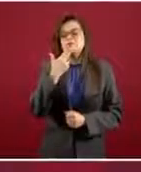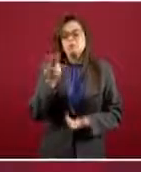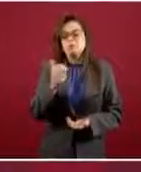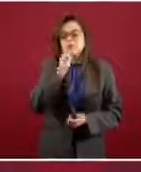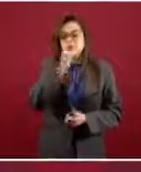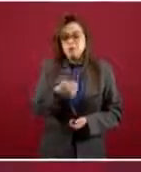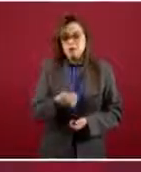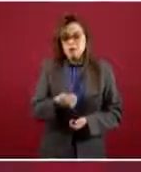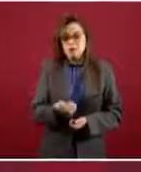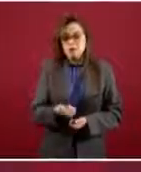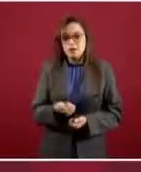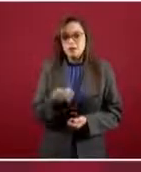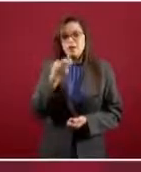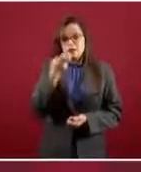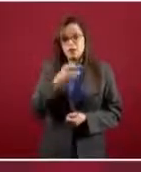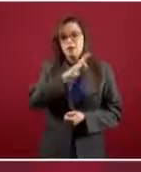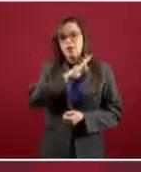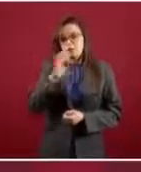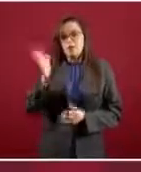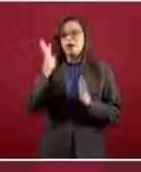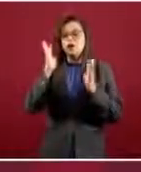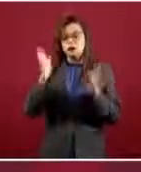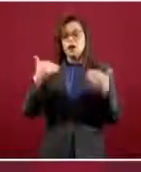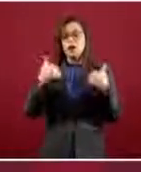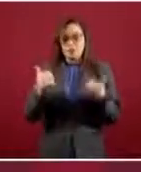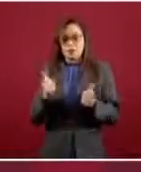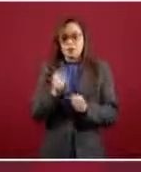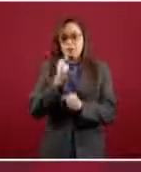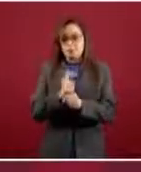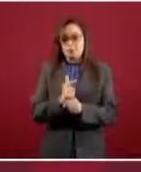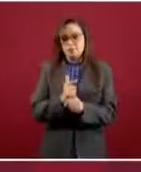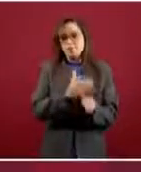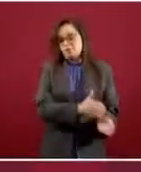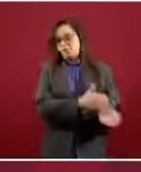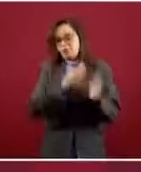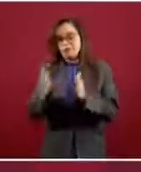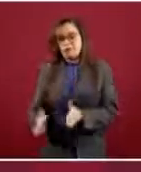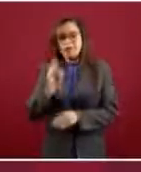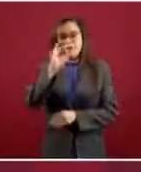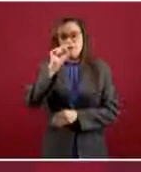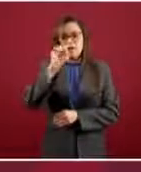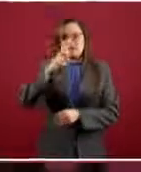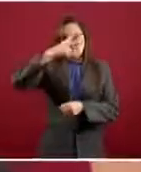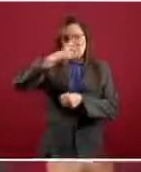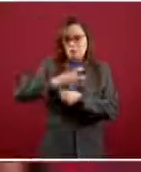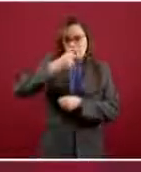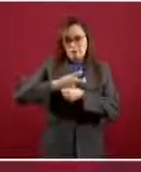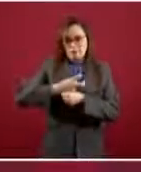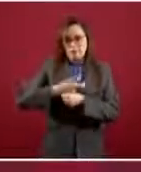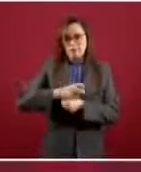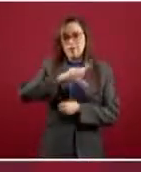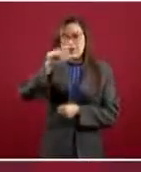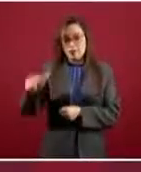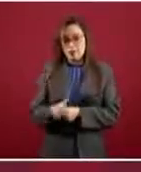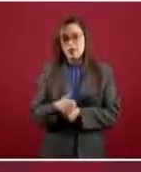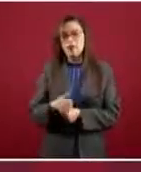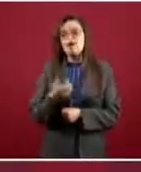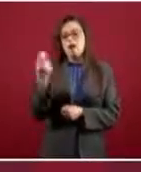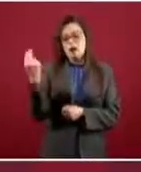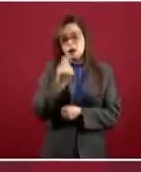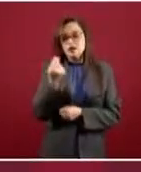donde se identifica la fase 2, ya no son rastreables los contagios, y se hacen estas medidas masivas